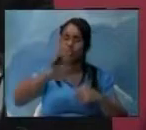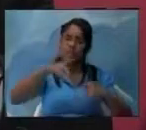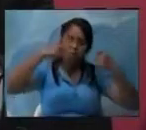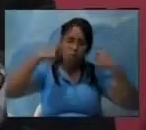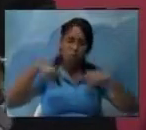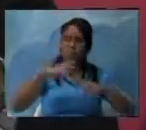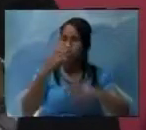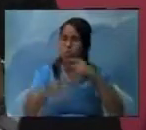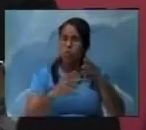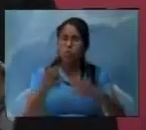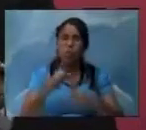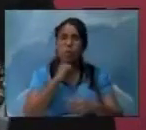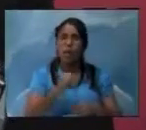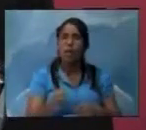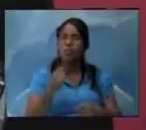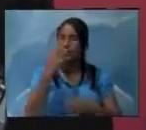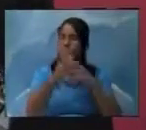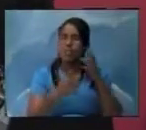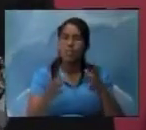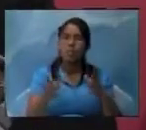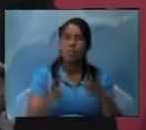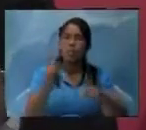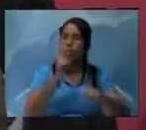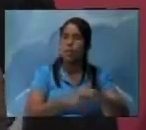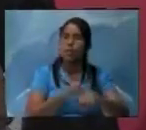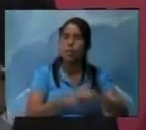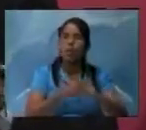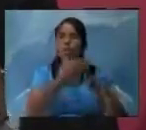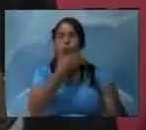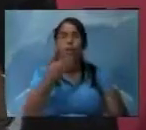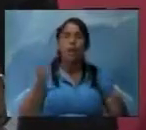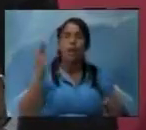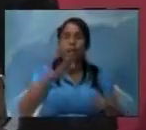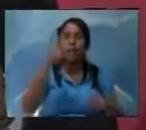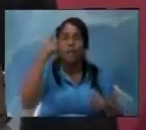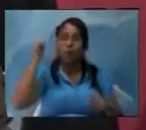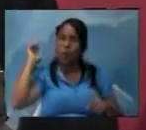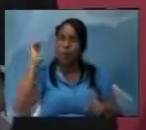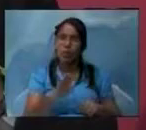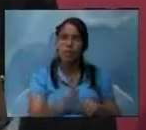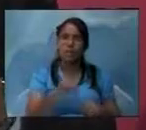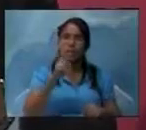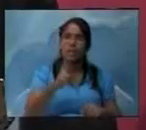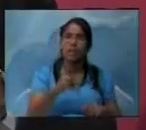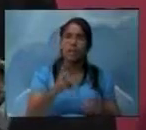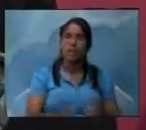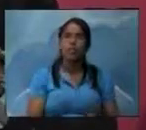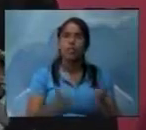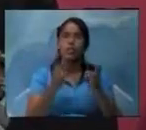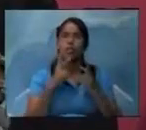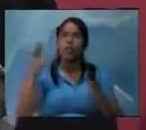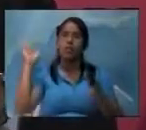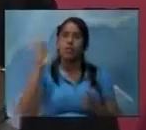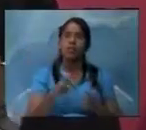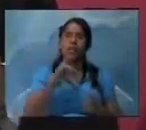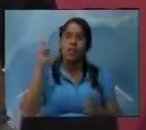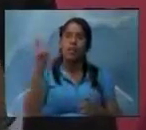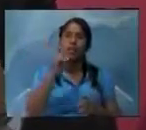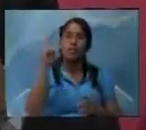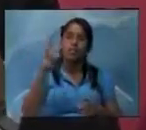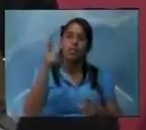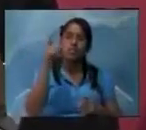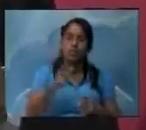pasando por un problema, es una tribulación momentánea. Lo mejor está por venir. En tu vida vendrá la